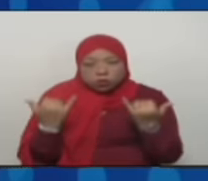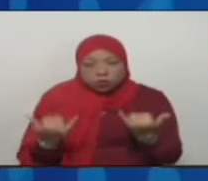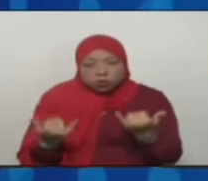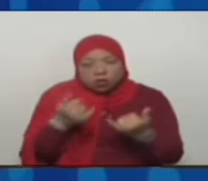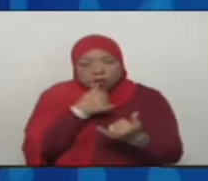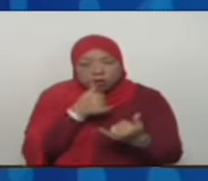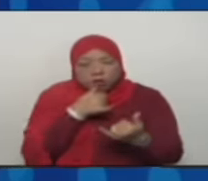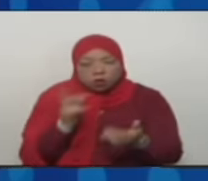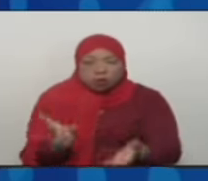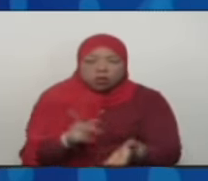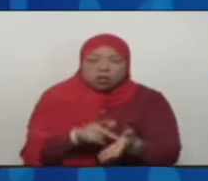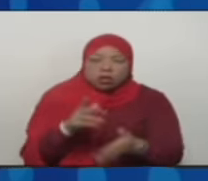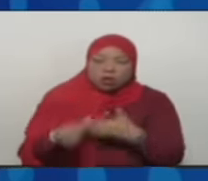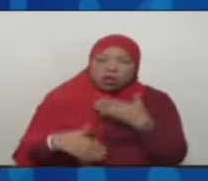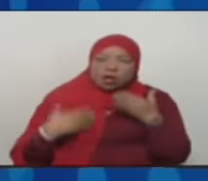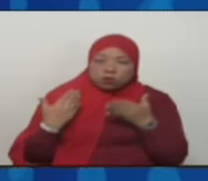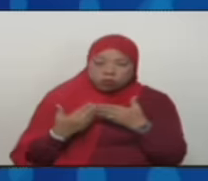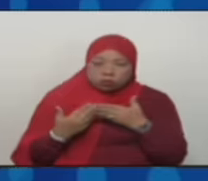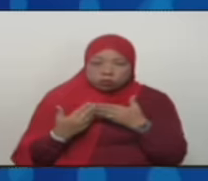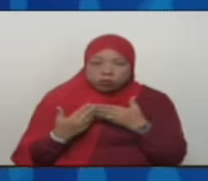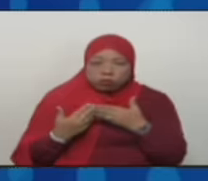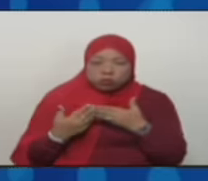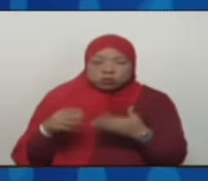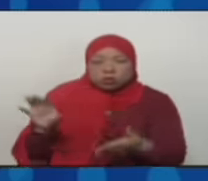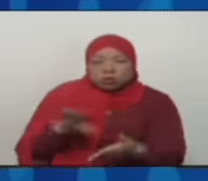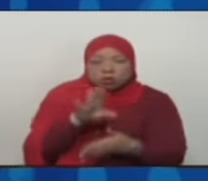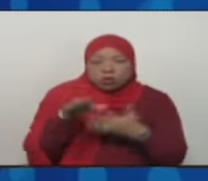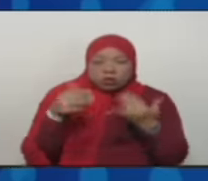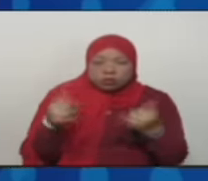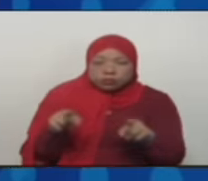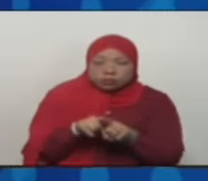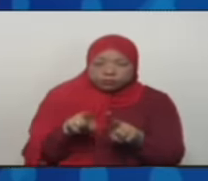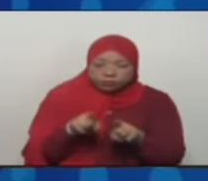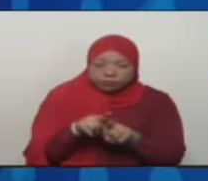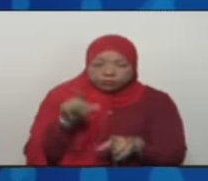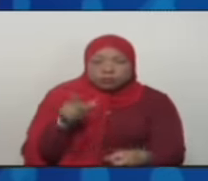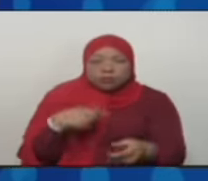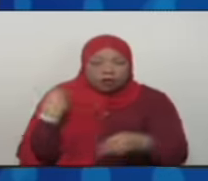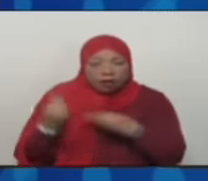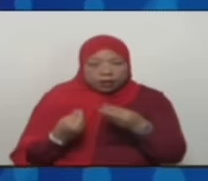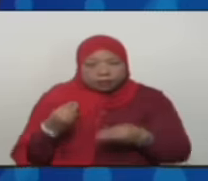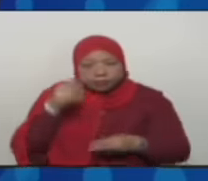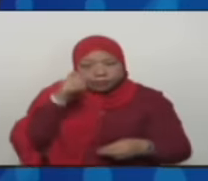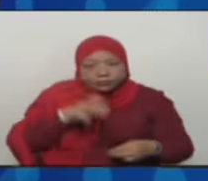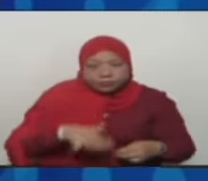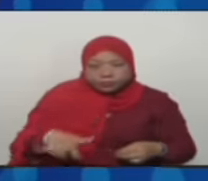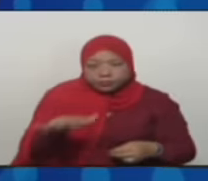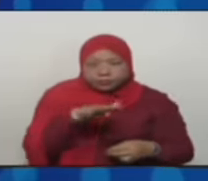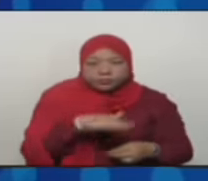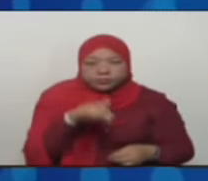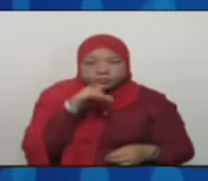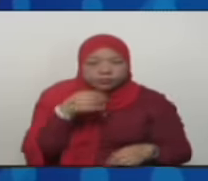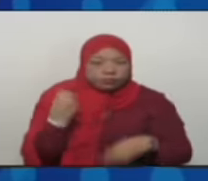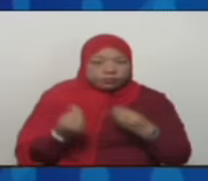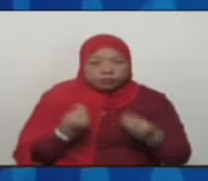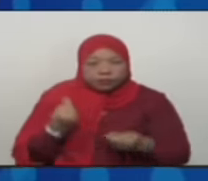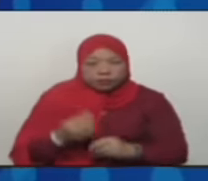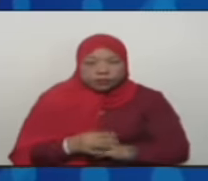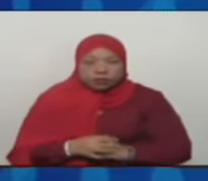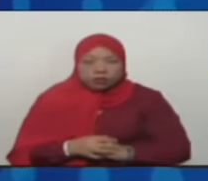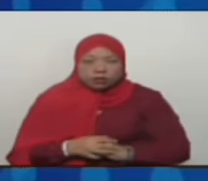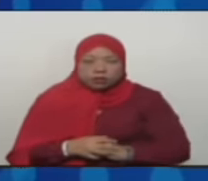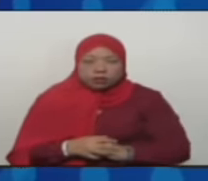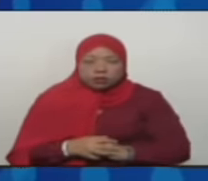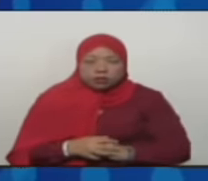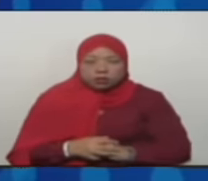el vecino no va, ¿qué pasa? ¿Qué hace el prefecto? Lo busca. ¿Ah? Lo busca.